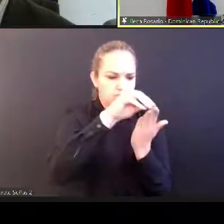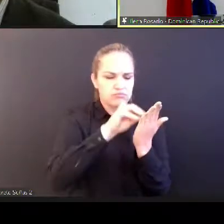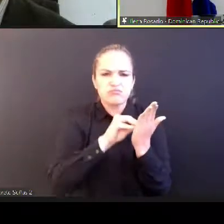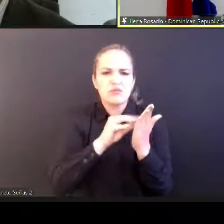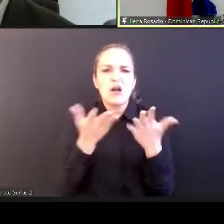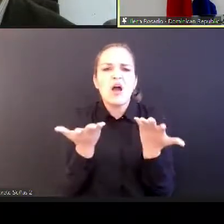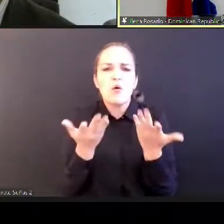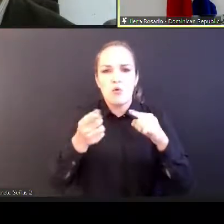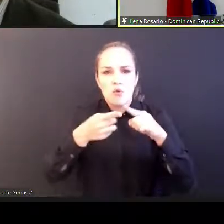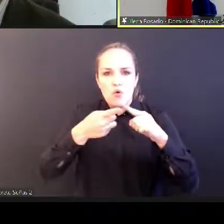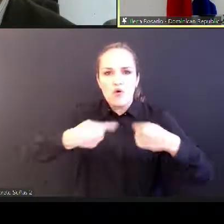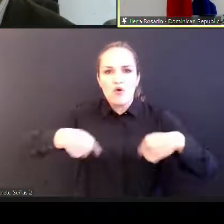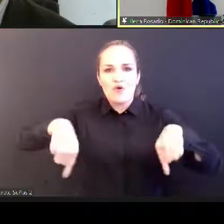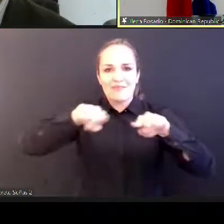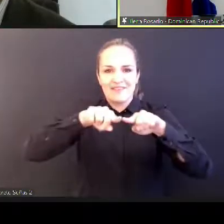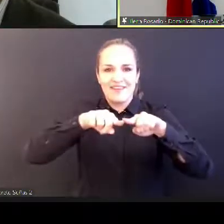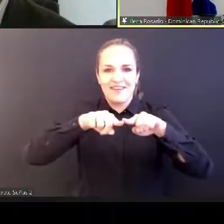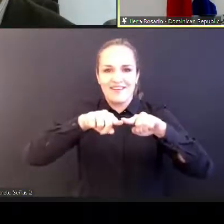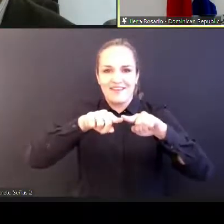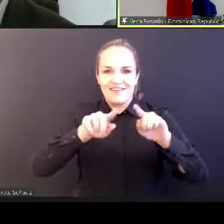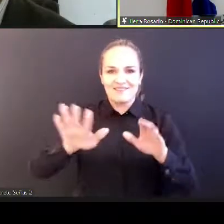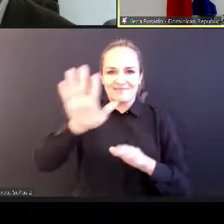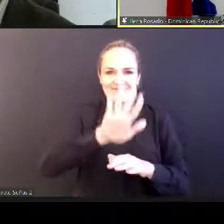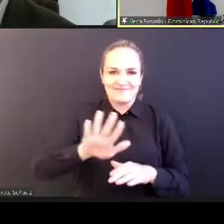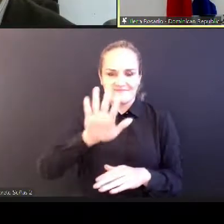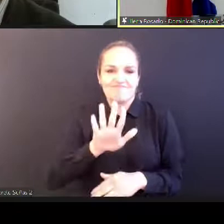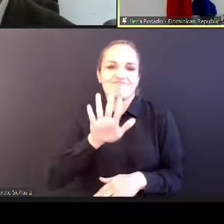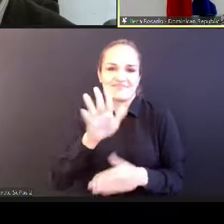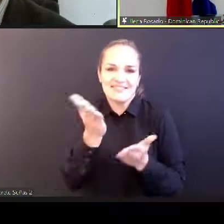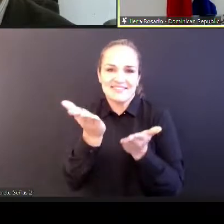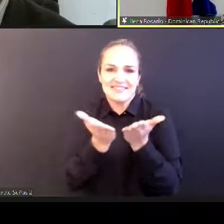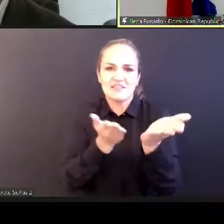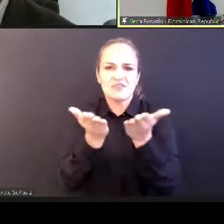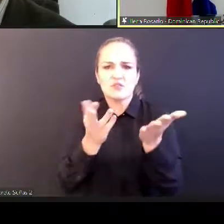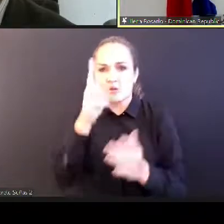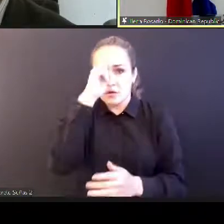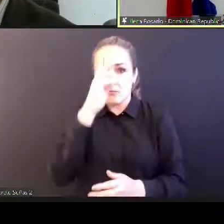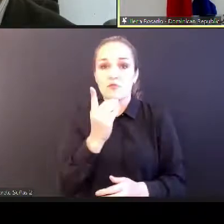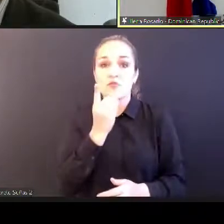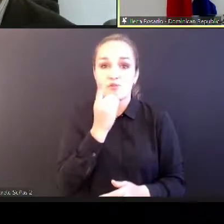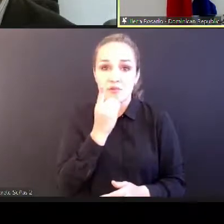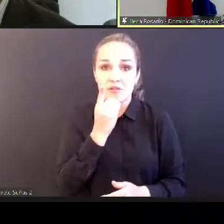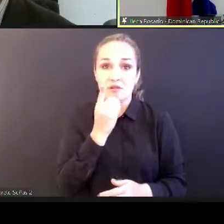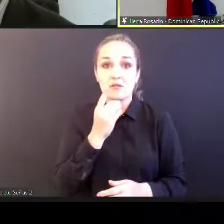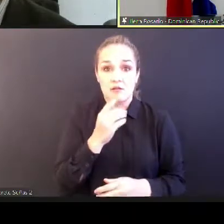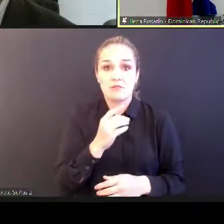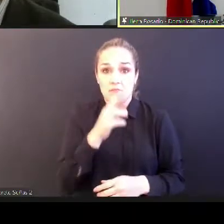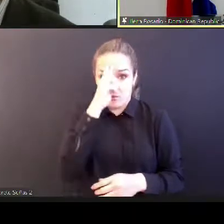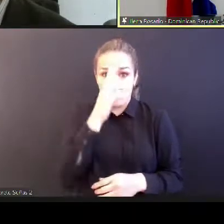Nacional de Servicios que tenemos en República Dominicana, que es un órgano